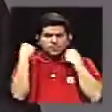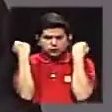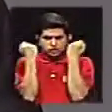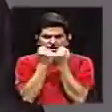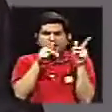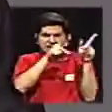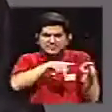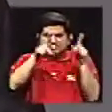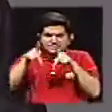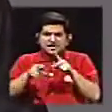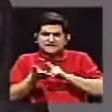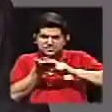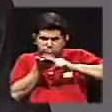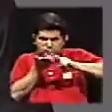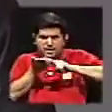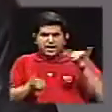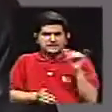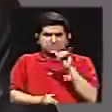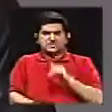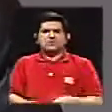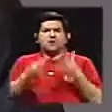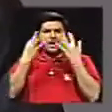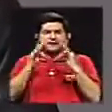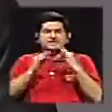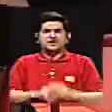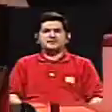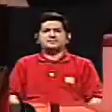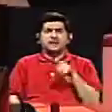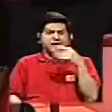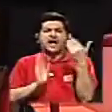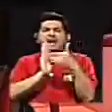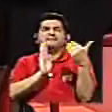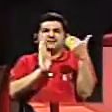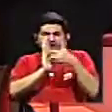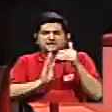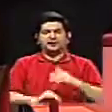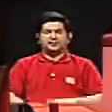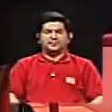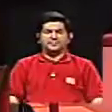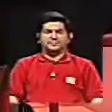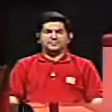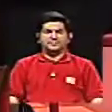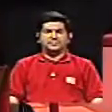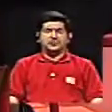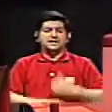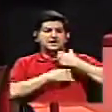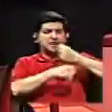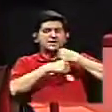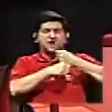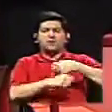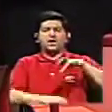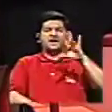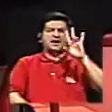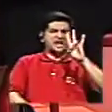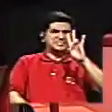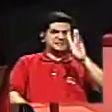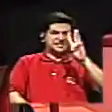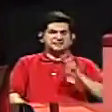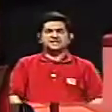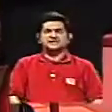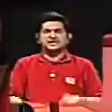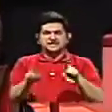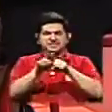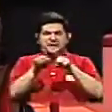sindicales gente de Liberación Nacional también para detectar los focos. Y eso en la huelga del 76, en la huelga de